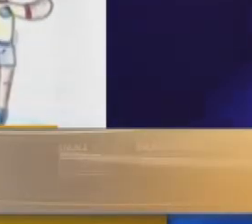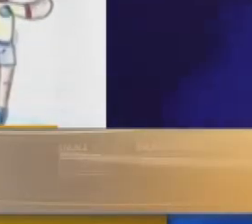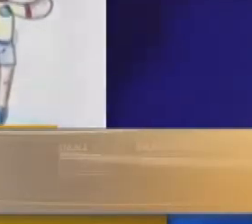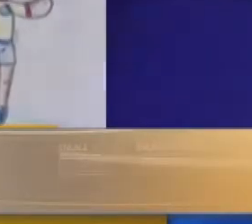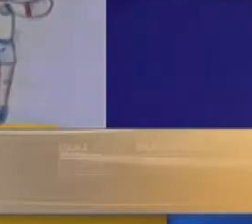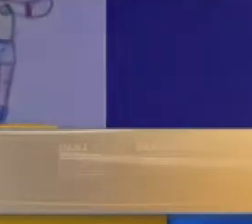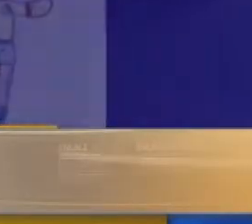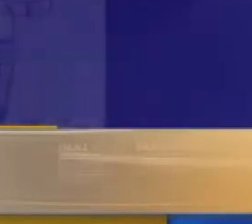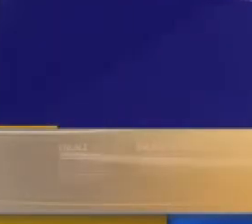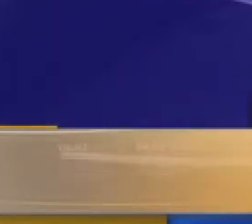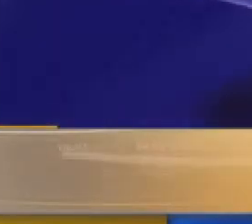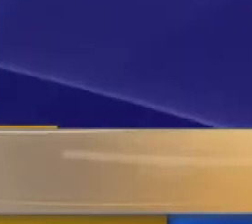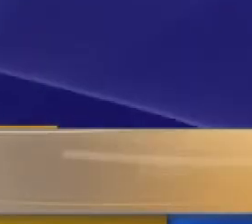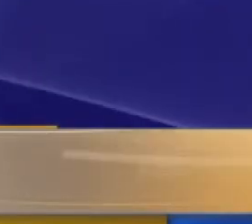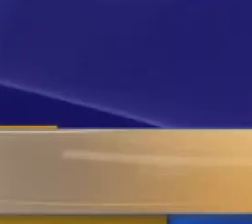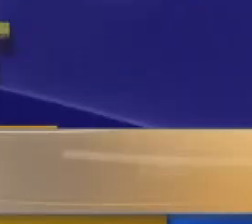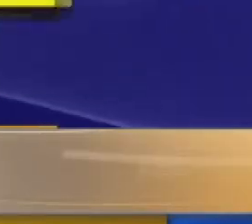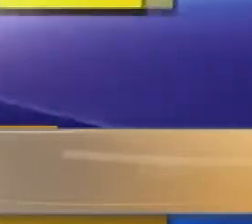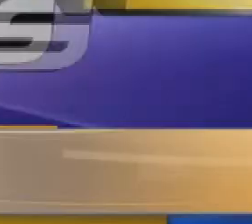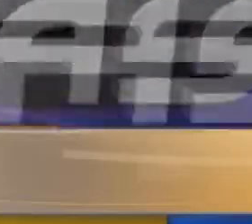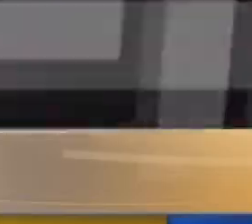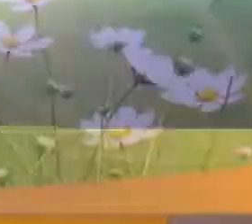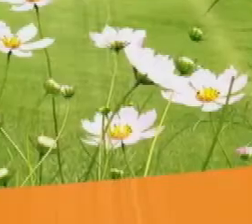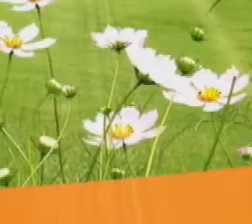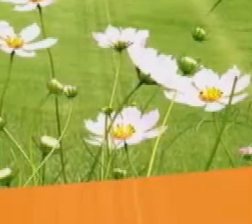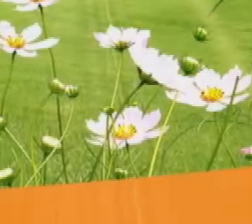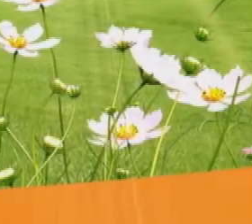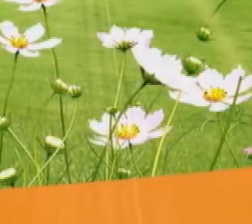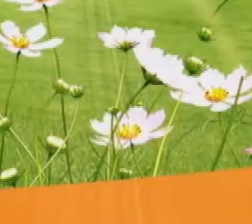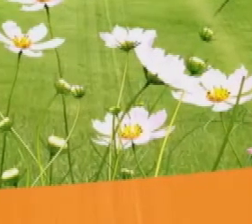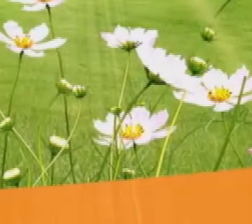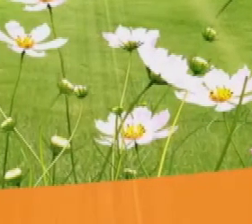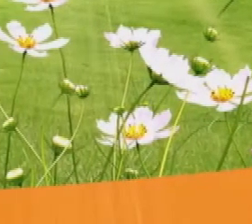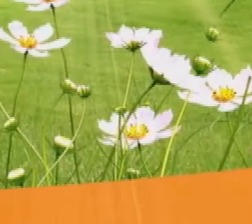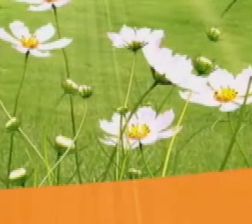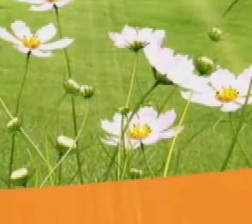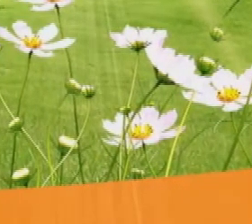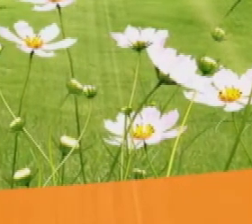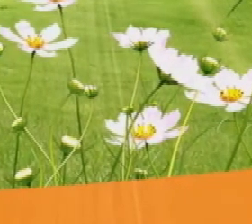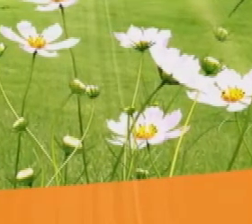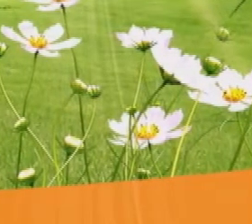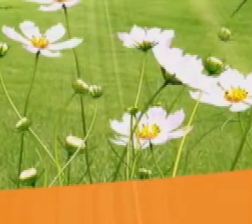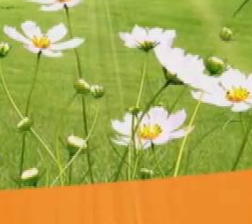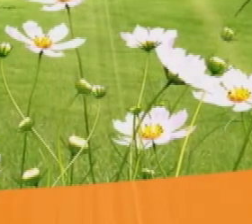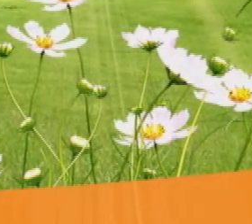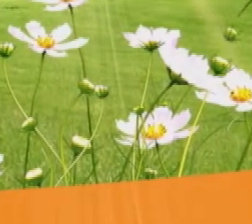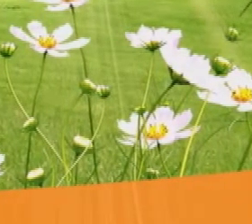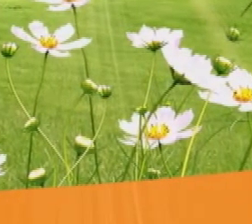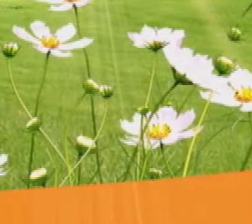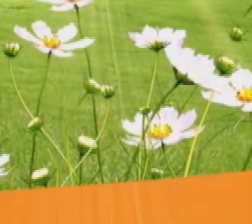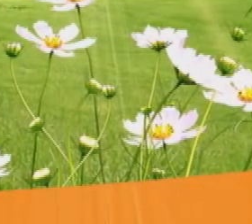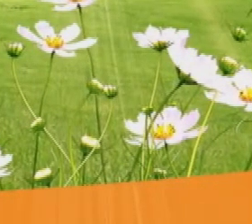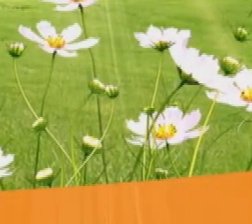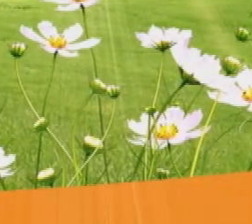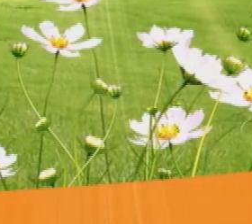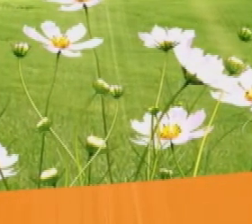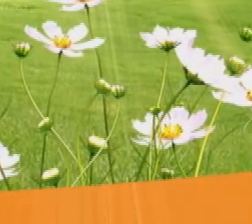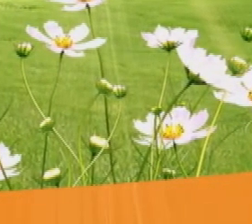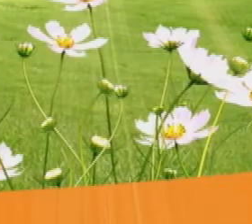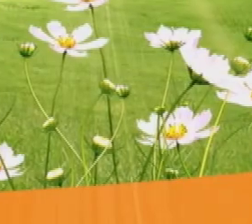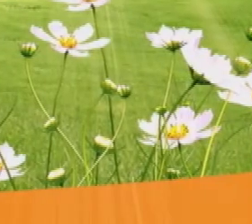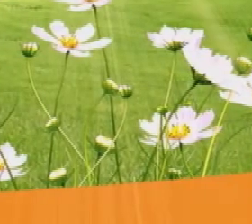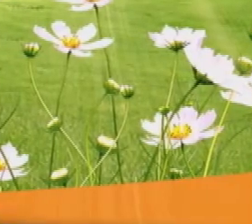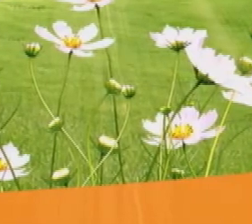De este concurso participan niños de todo el país. Con el patrocinio de Barzol Ecológico, Barzol Aroma Delicias, líder en limpieza, Enlace